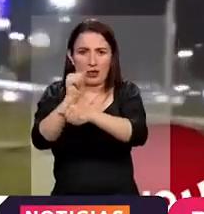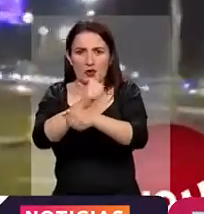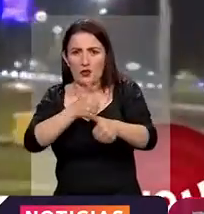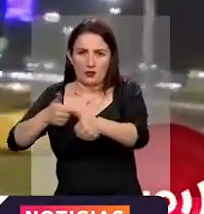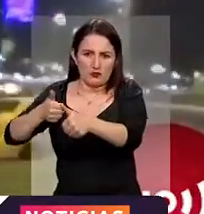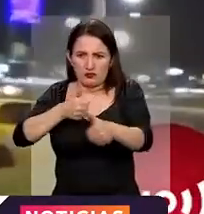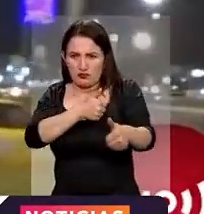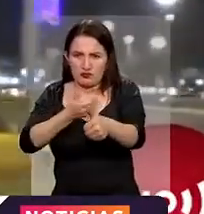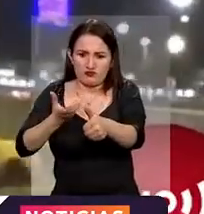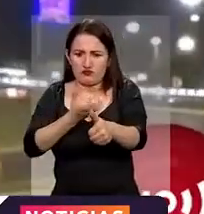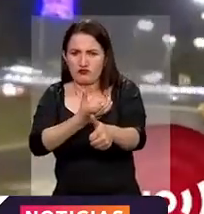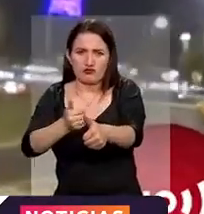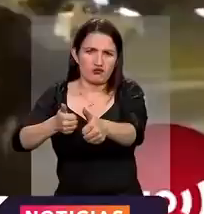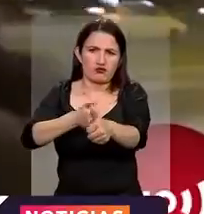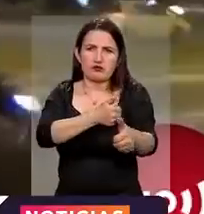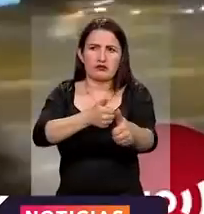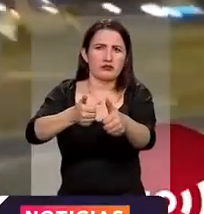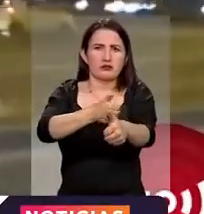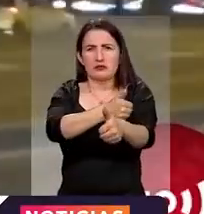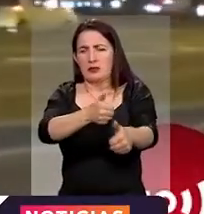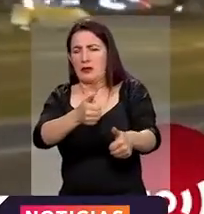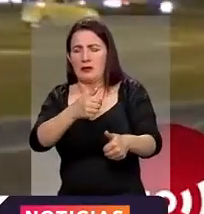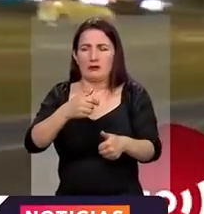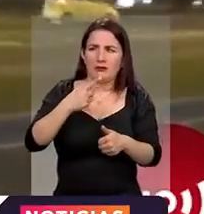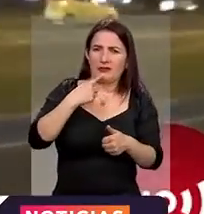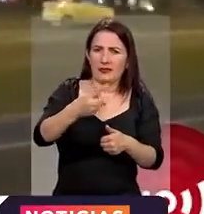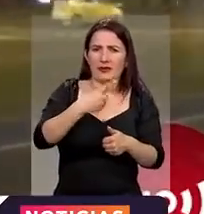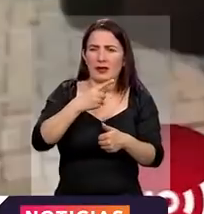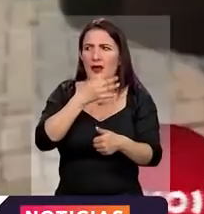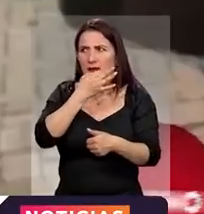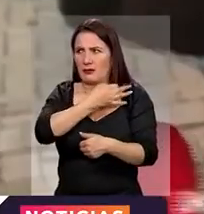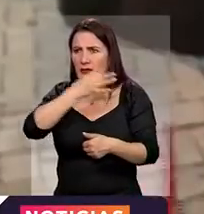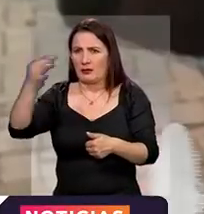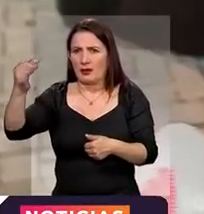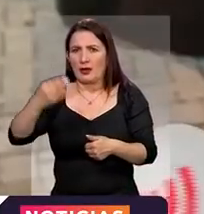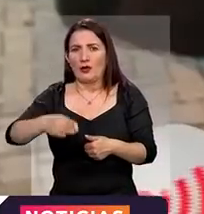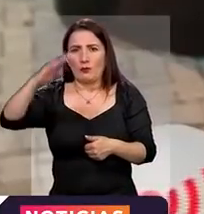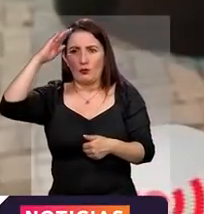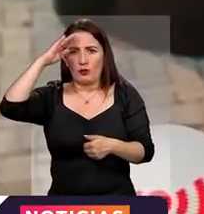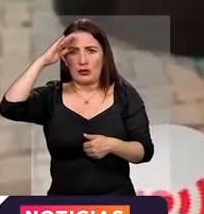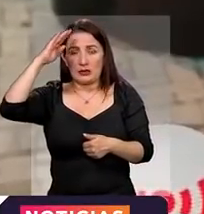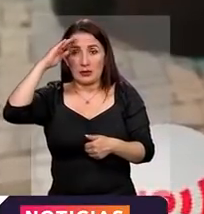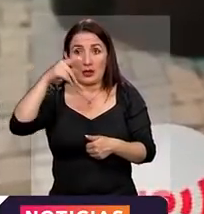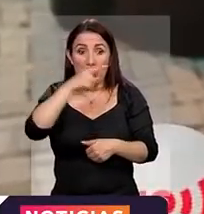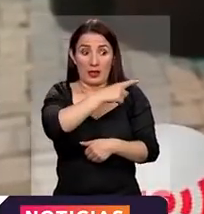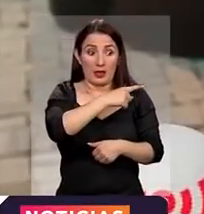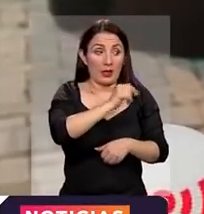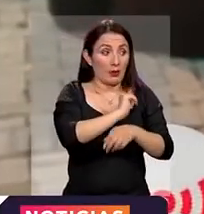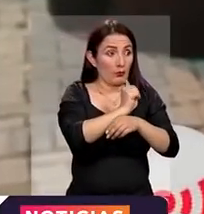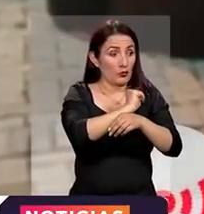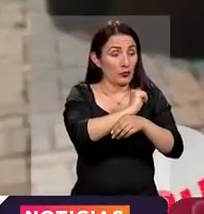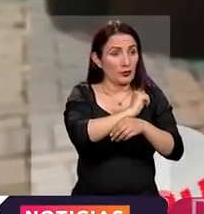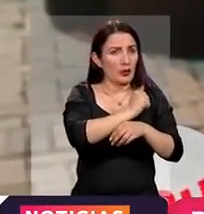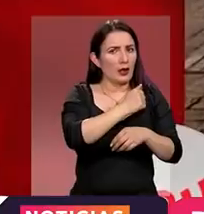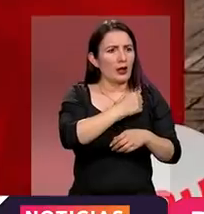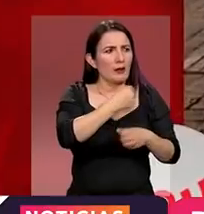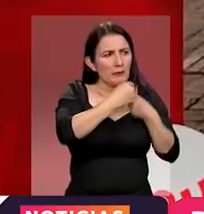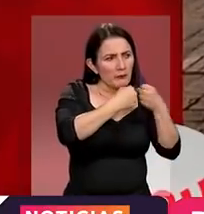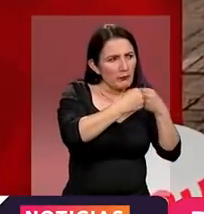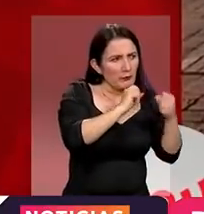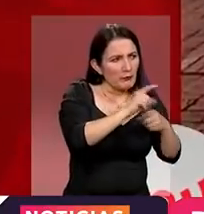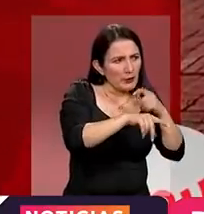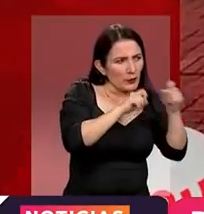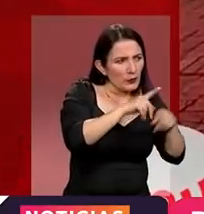su esquema de seguridad. El hecho fue reportado a la policía y horas más tarde el conductor de ese carro, interrogado por